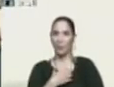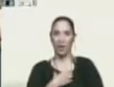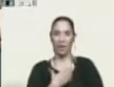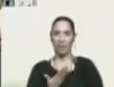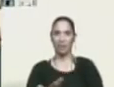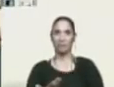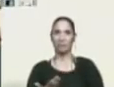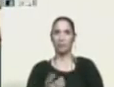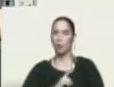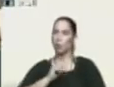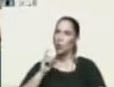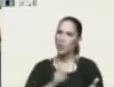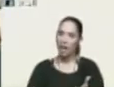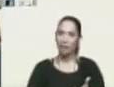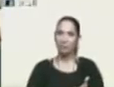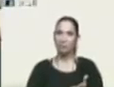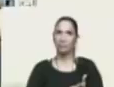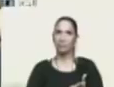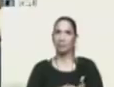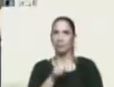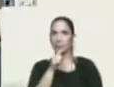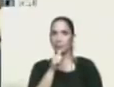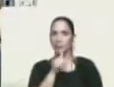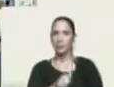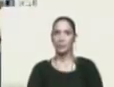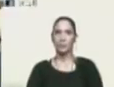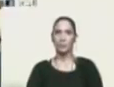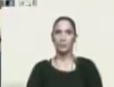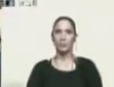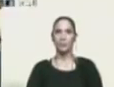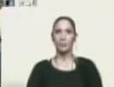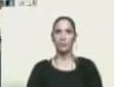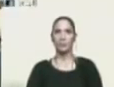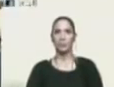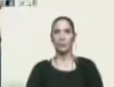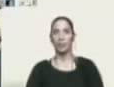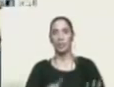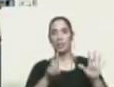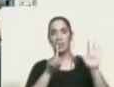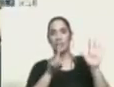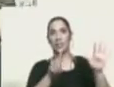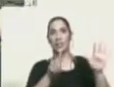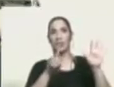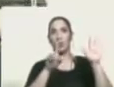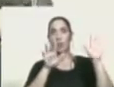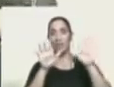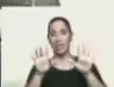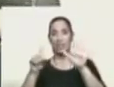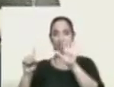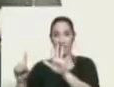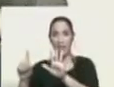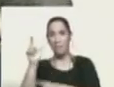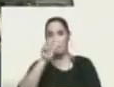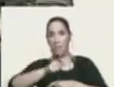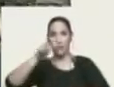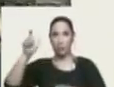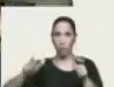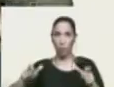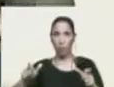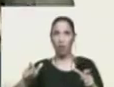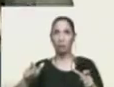total de nada más y nada menos 616 personas condenadas por hechos de